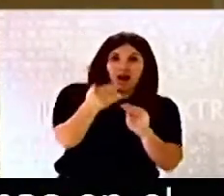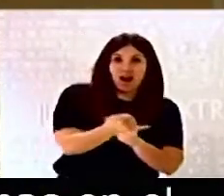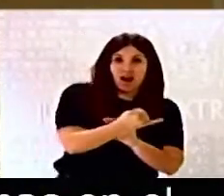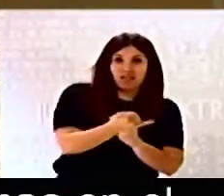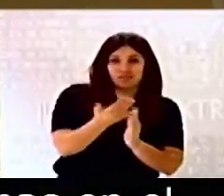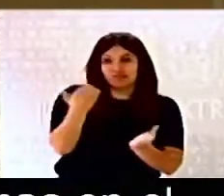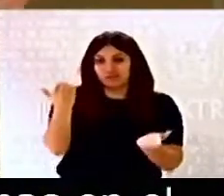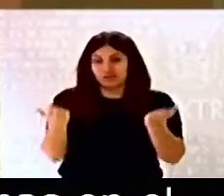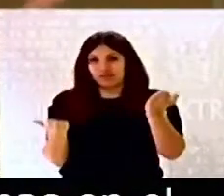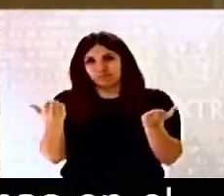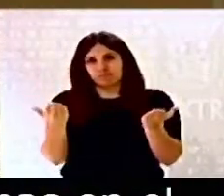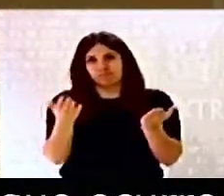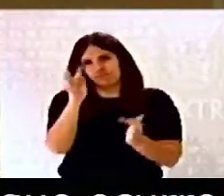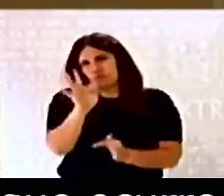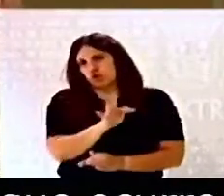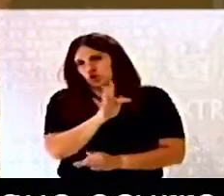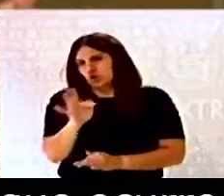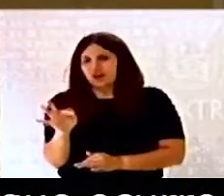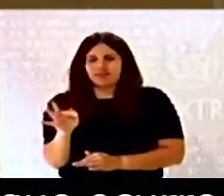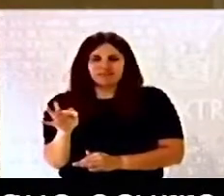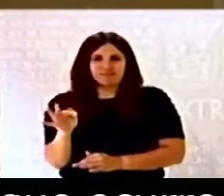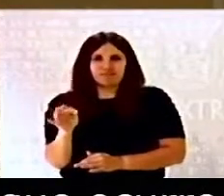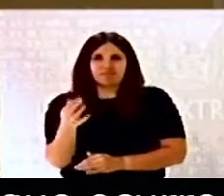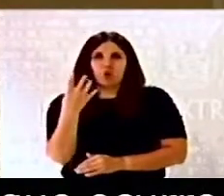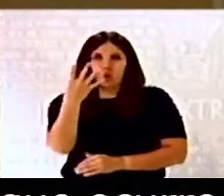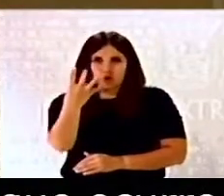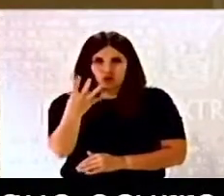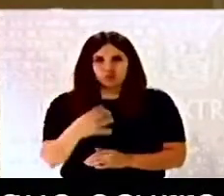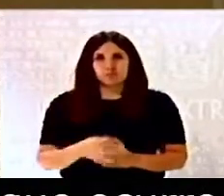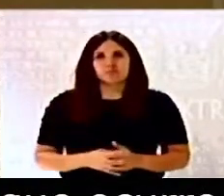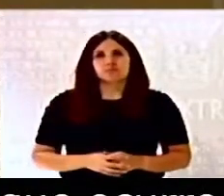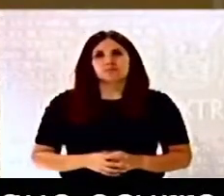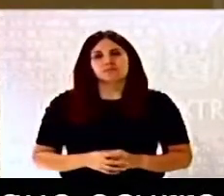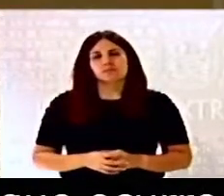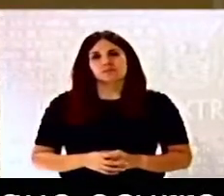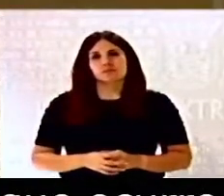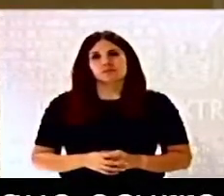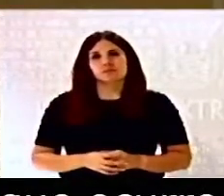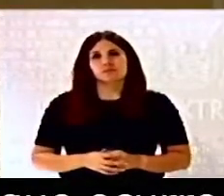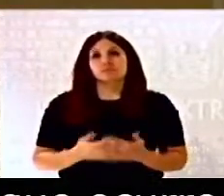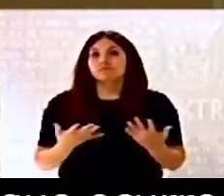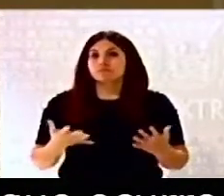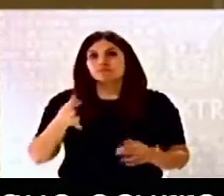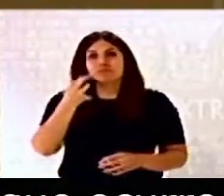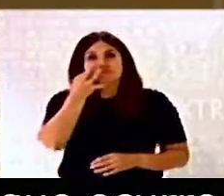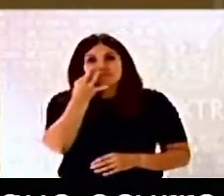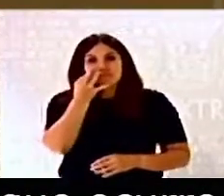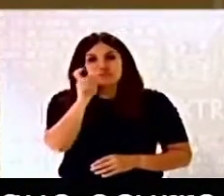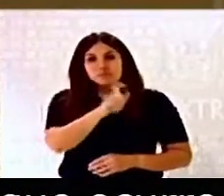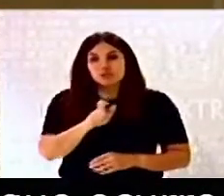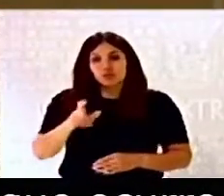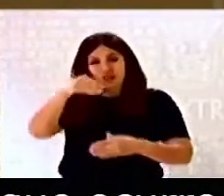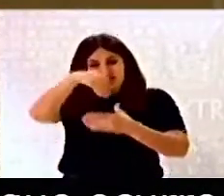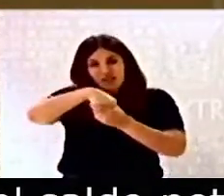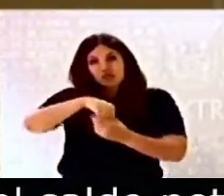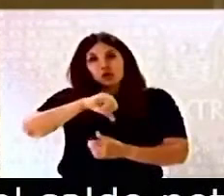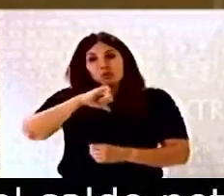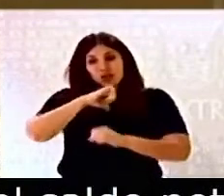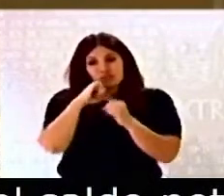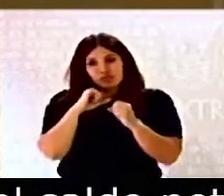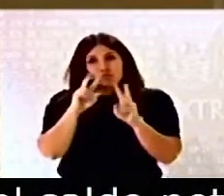hoy, el saldo neto es de 4 personas más ingresadas, pero en realidad se han producido 8 ingresos